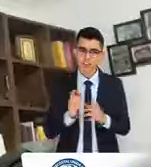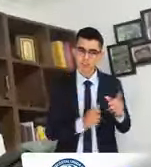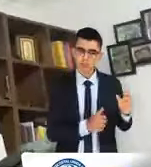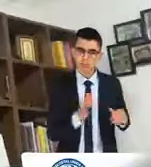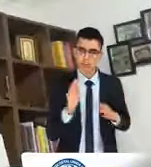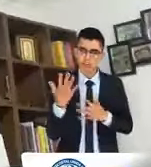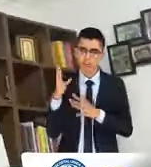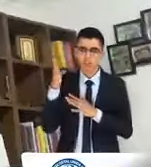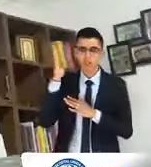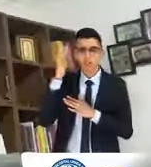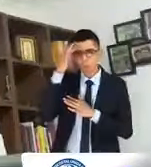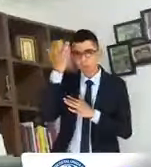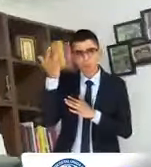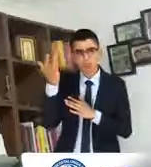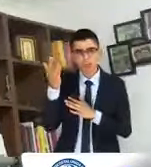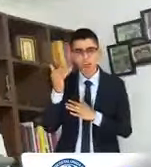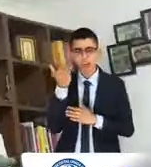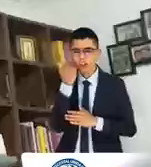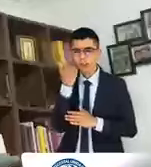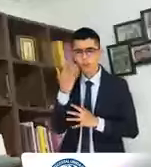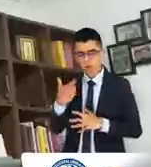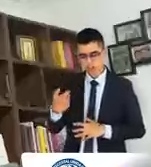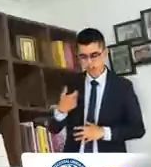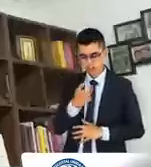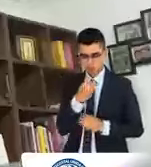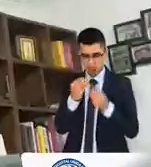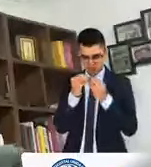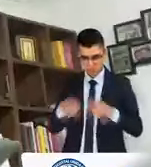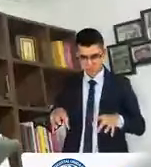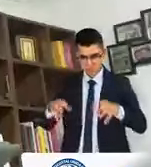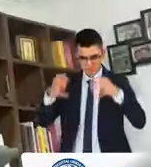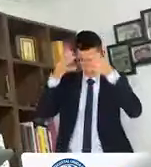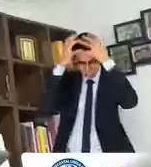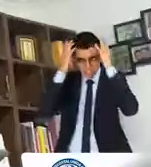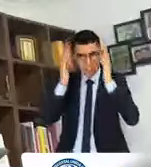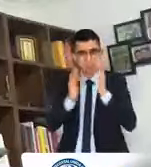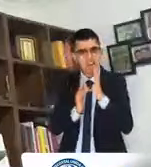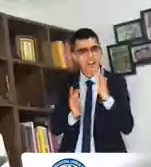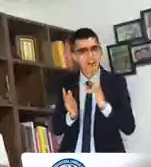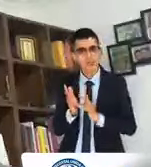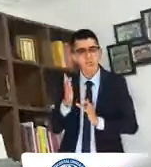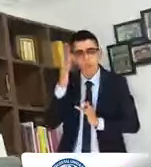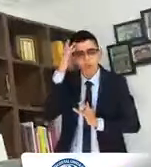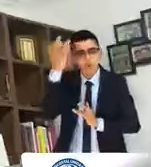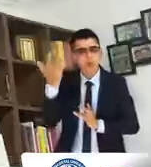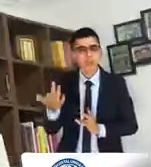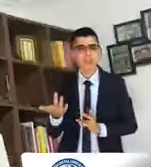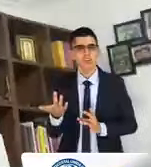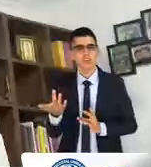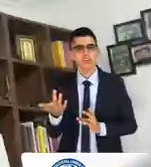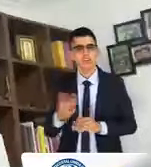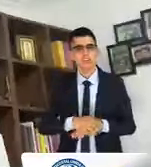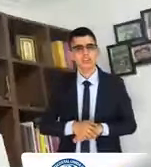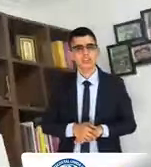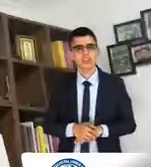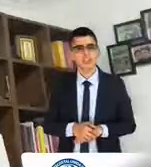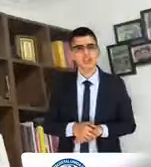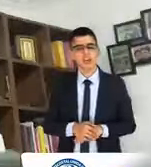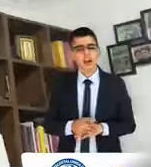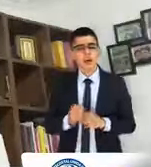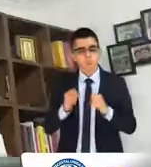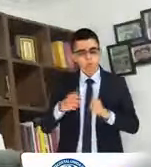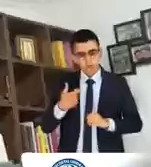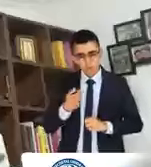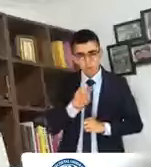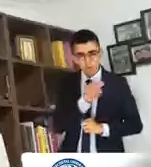ese perfume? ¿Por qué esa señora no guardó ese dinero? Lo necesitaba,